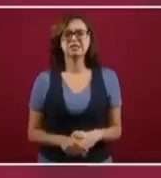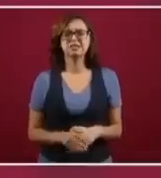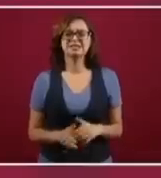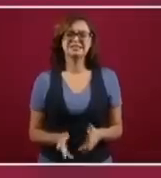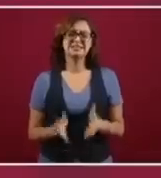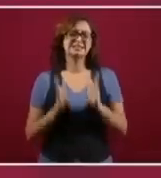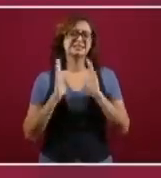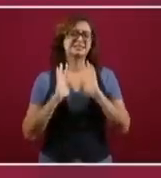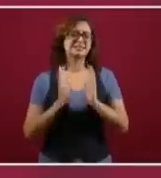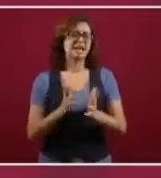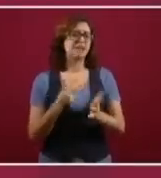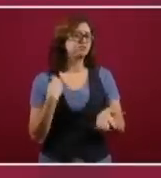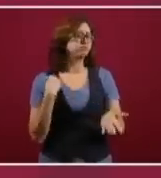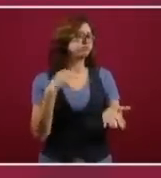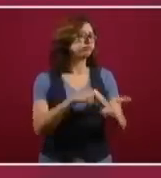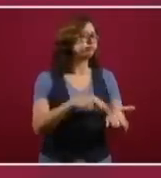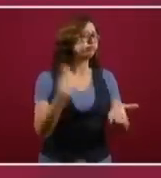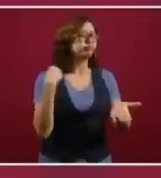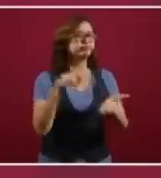67 hospitales